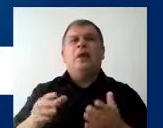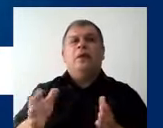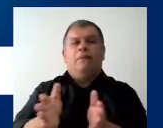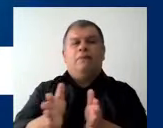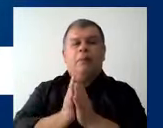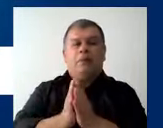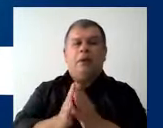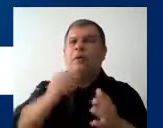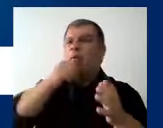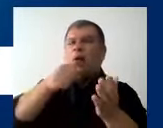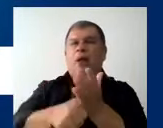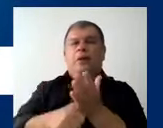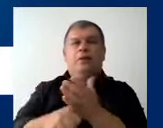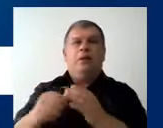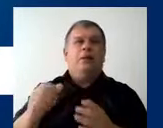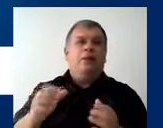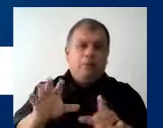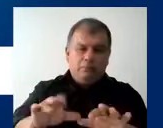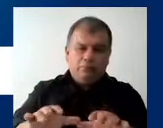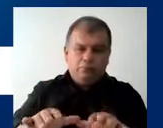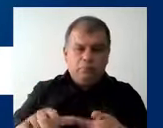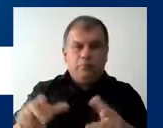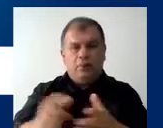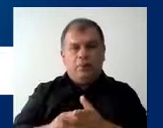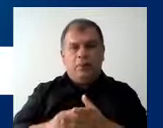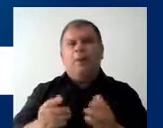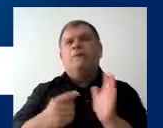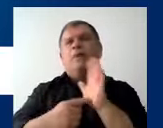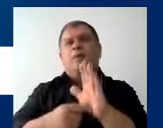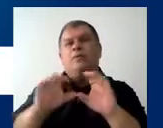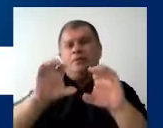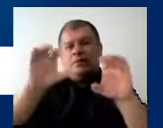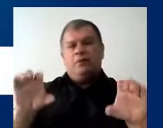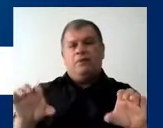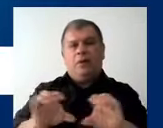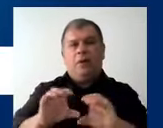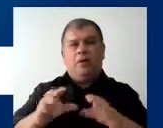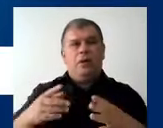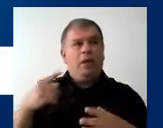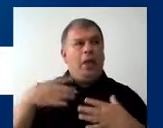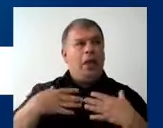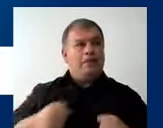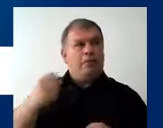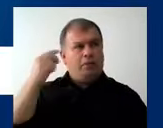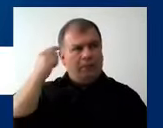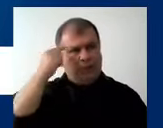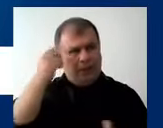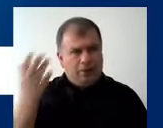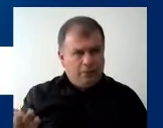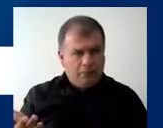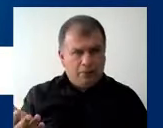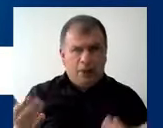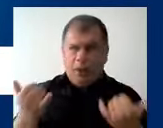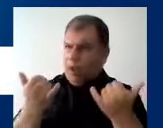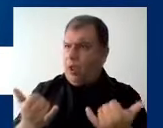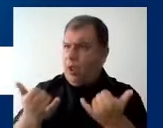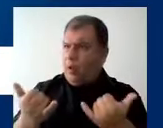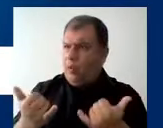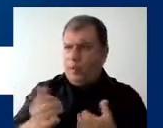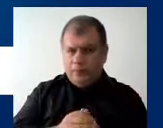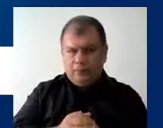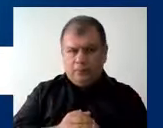era una carta poder y además tenía que presentar un certificado de salud mental. Eso, señores, hoy en